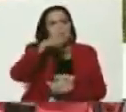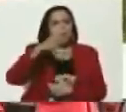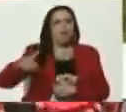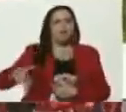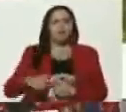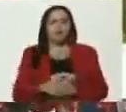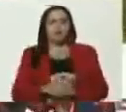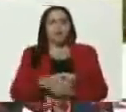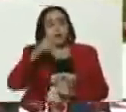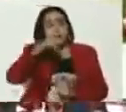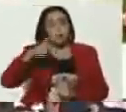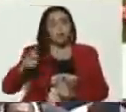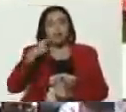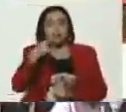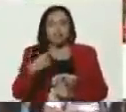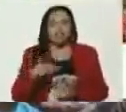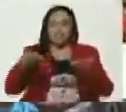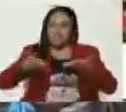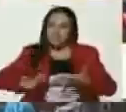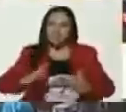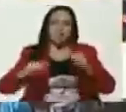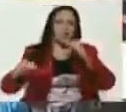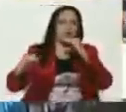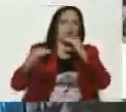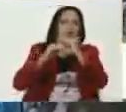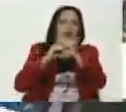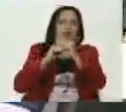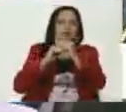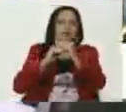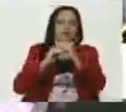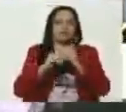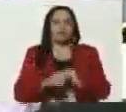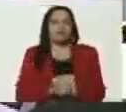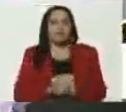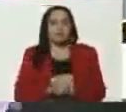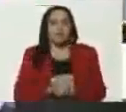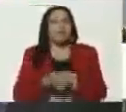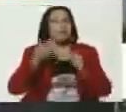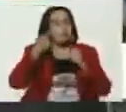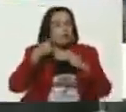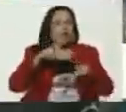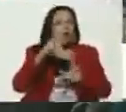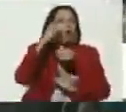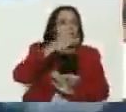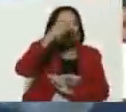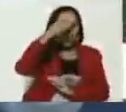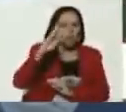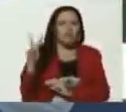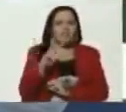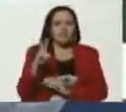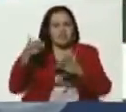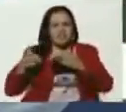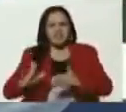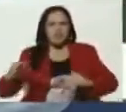persona dice, nacimos tal para cual. Creo que Cuba y Venezuela nacimos tal para cual.